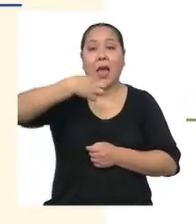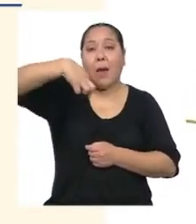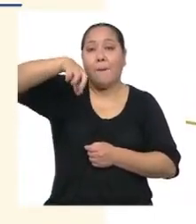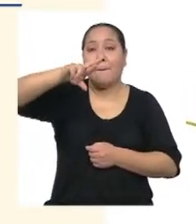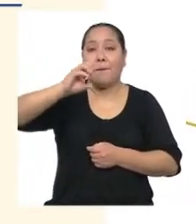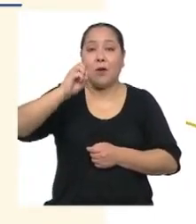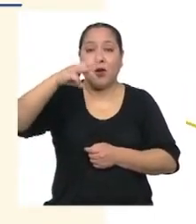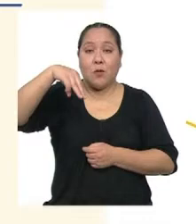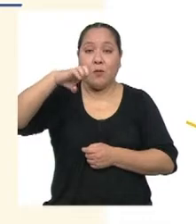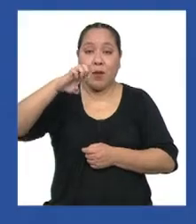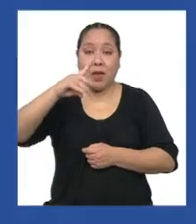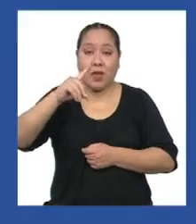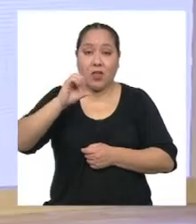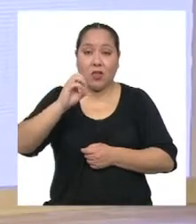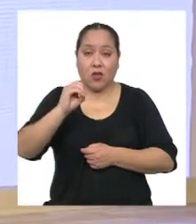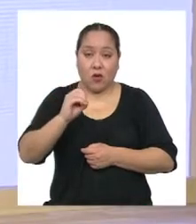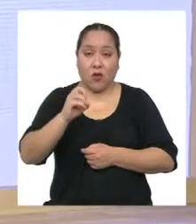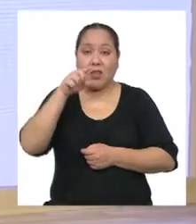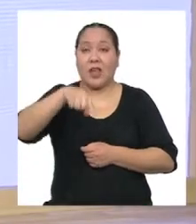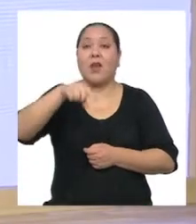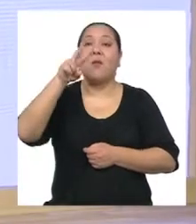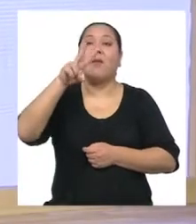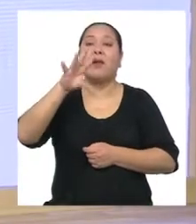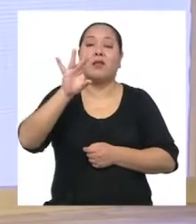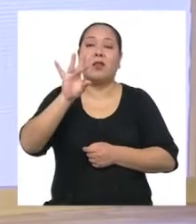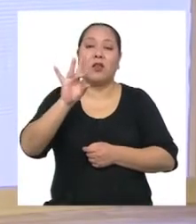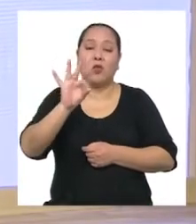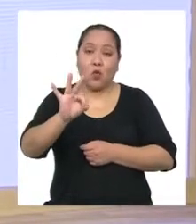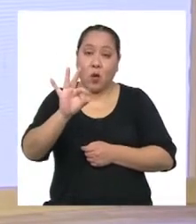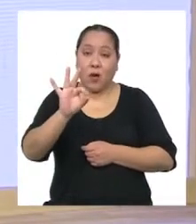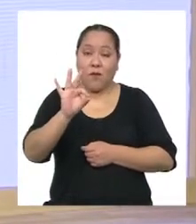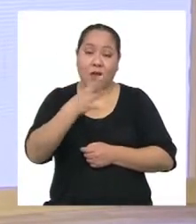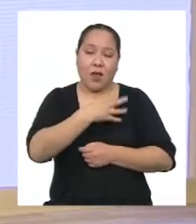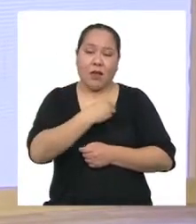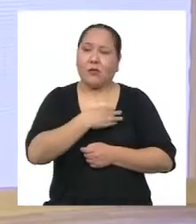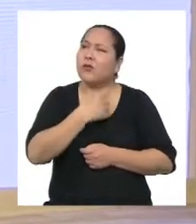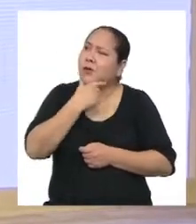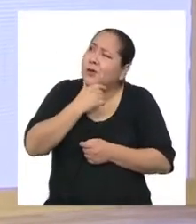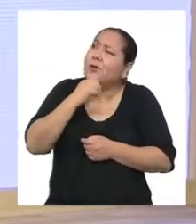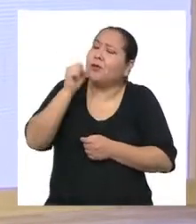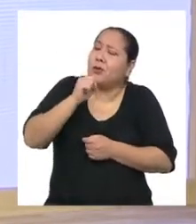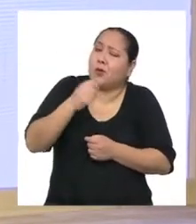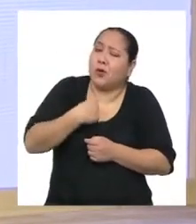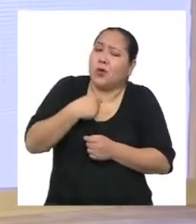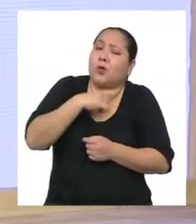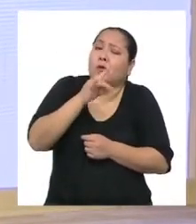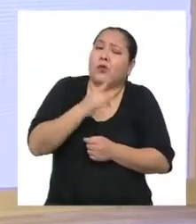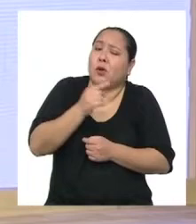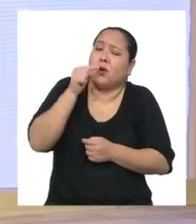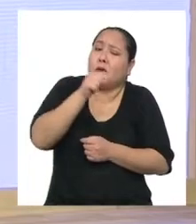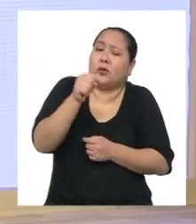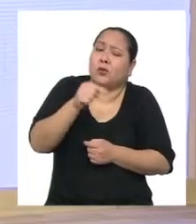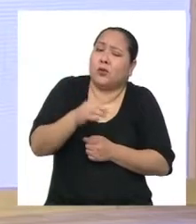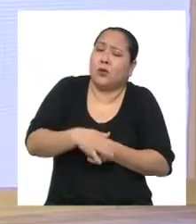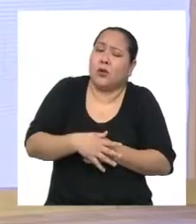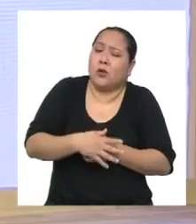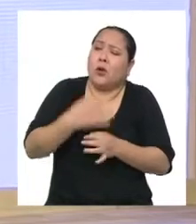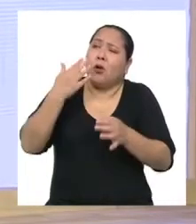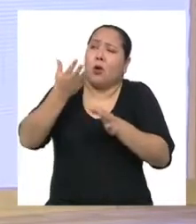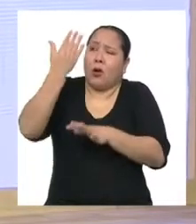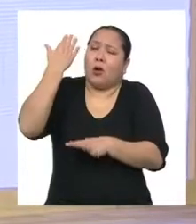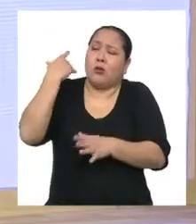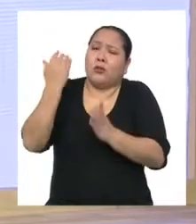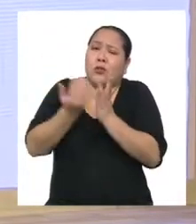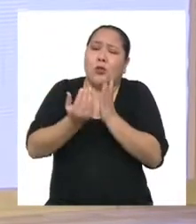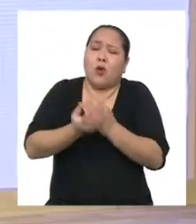de 29 años. Claro, yo utilizaba esa fórmula cuando estaba en el colegio para saber